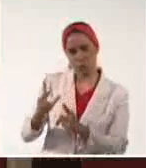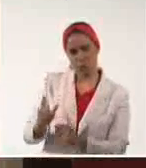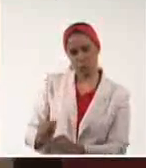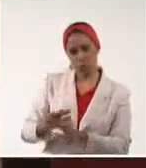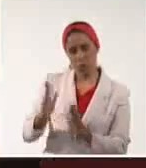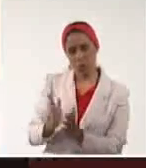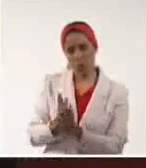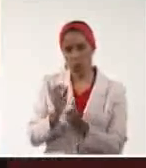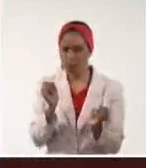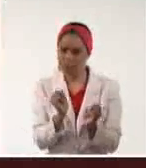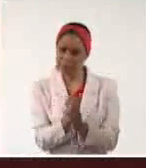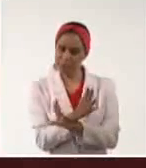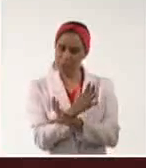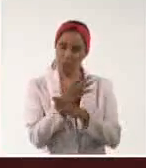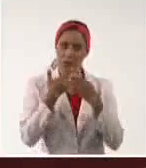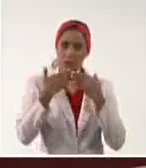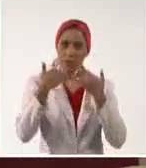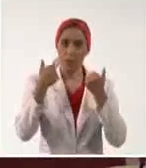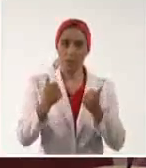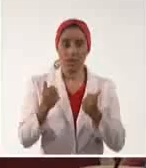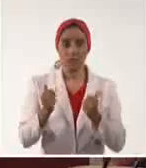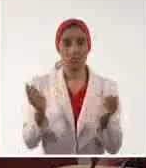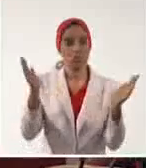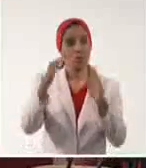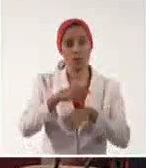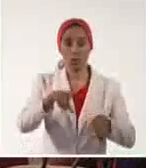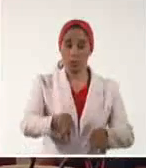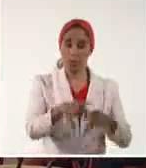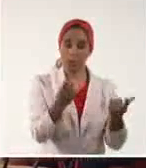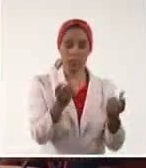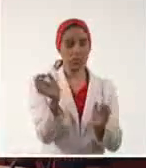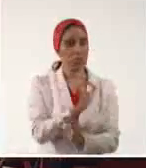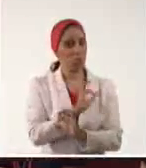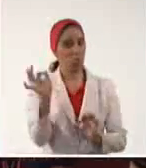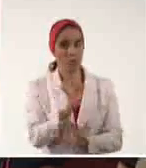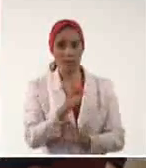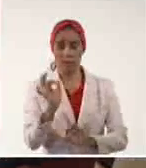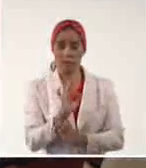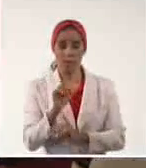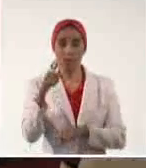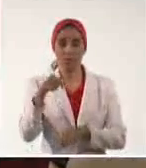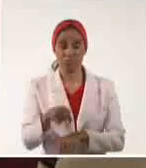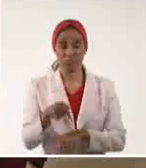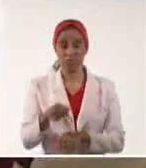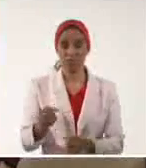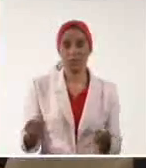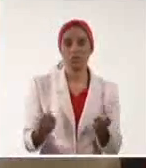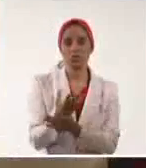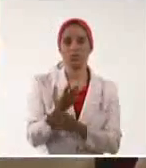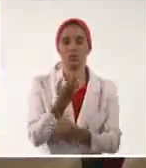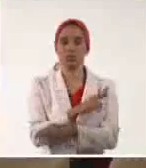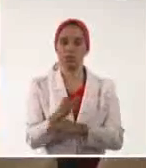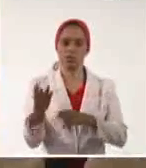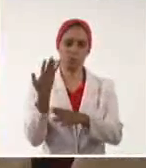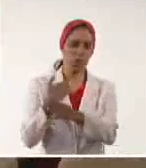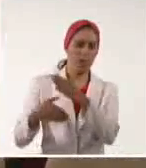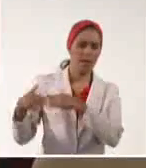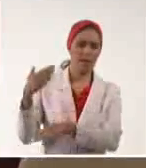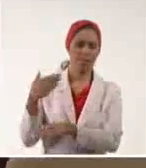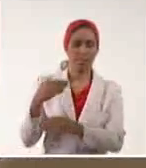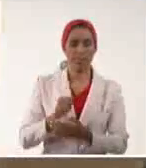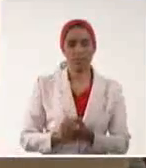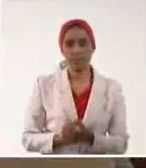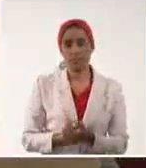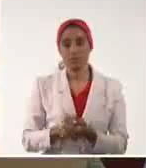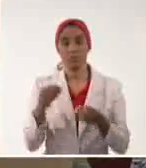claridad, aunque no alcanzan a cumplir con la meta que se trazó el imperialismo desde el triunfo de la revolución. Junto a las